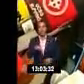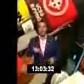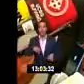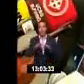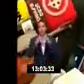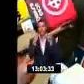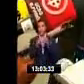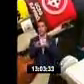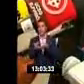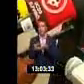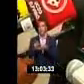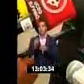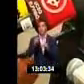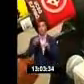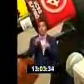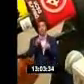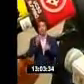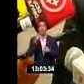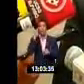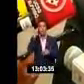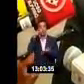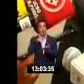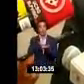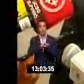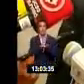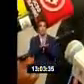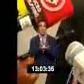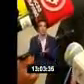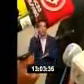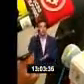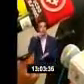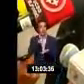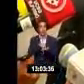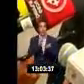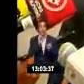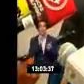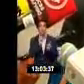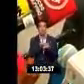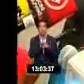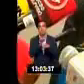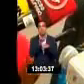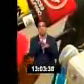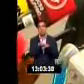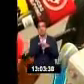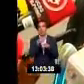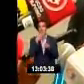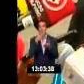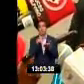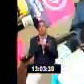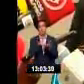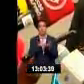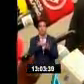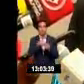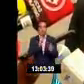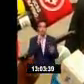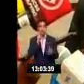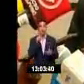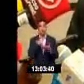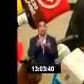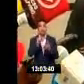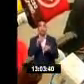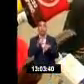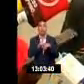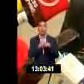familiar. Y segundo, por la gobernabilidad de la Asamblea. Creo que es el momento de dar el paso a un costado, dar gobernabilidad a la